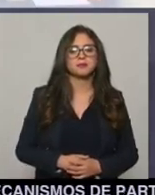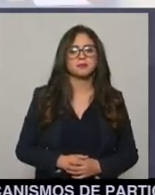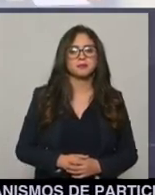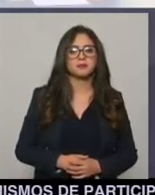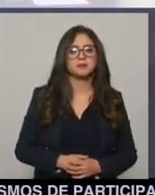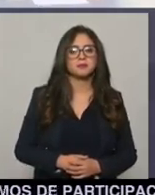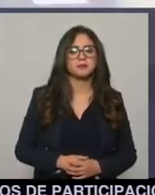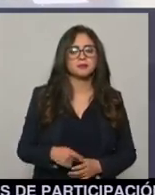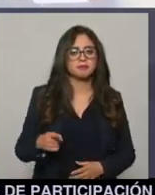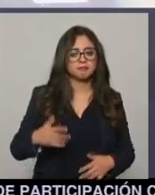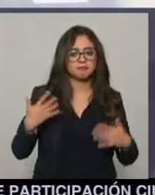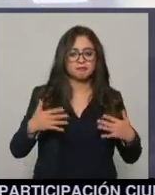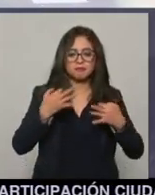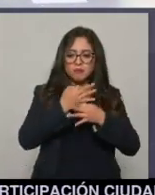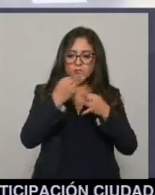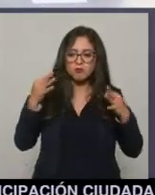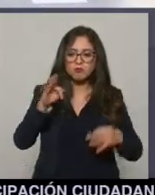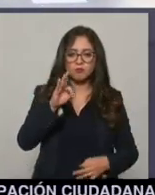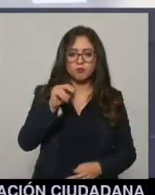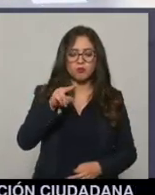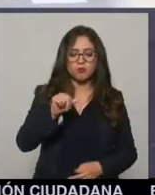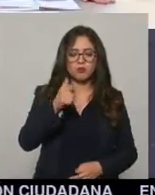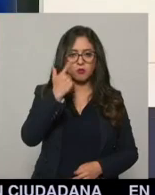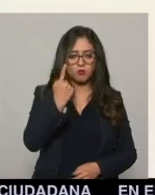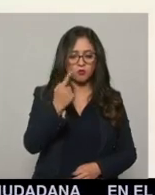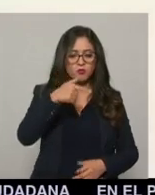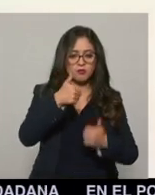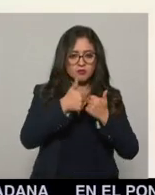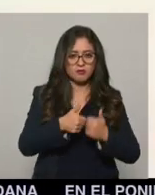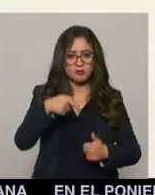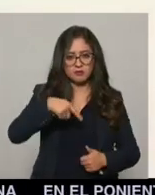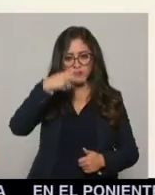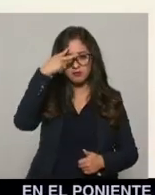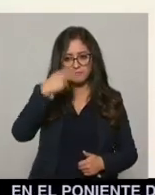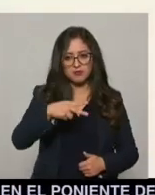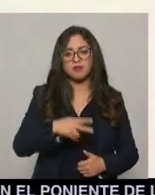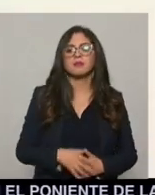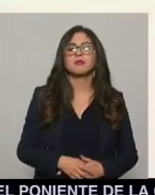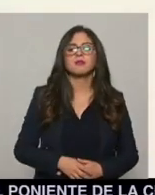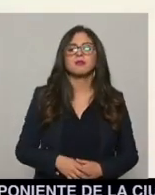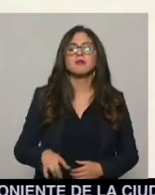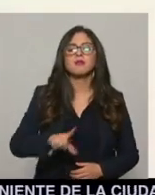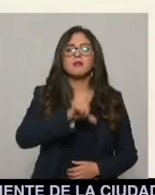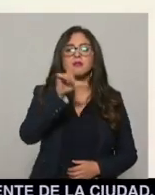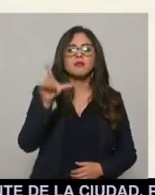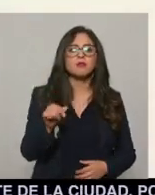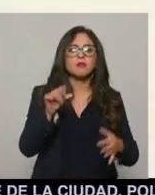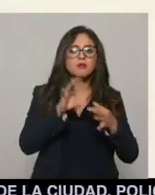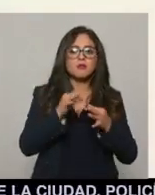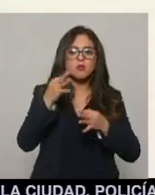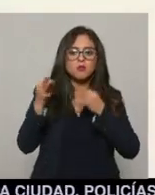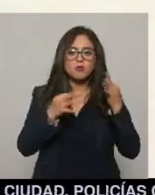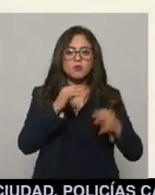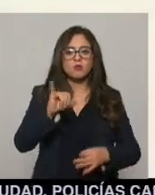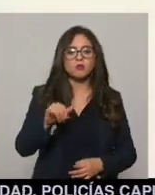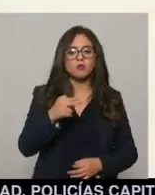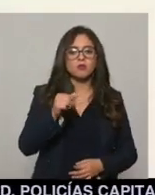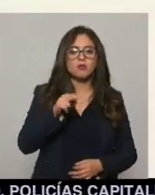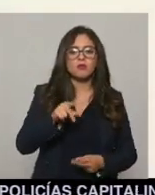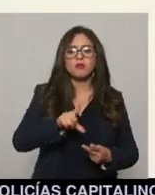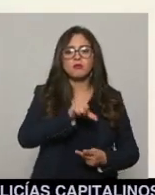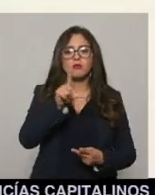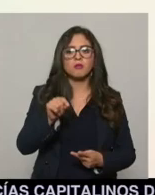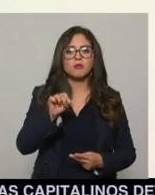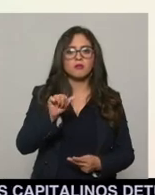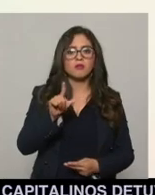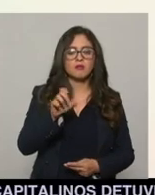esta gran noticia de la Fórmula 1 que se quedará aquí en la Ciudad de México. En nuestras próximas emisiones de Noticias con Jonathan Amador y también con Alex González